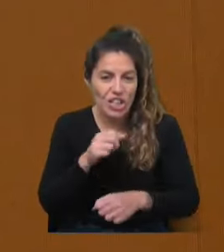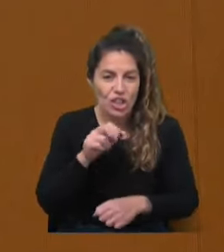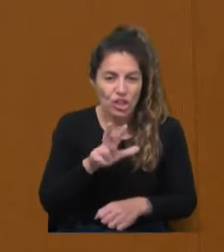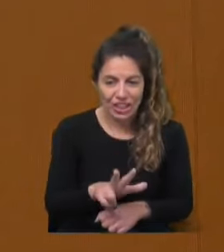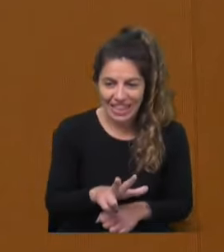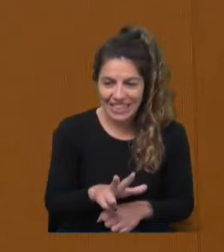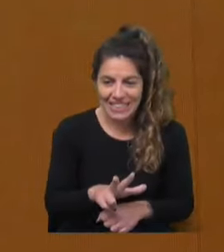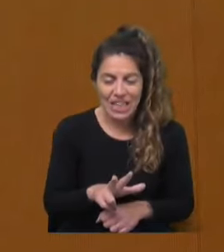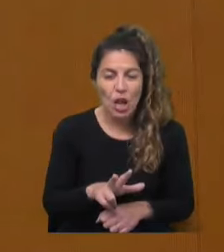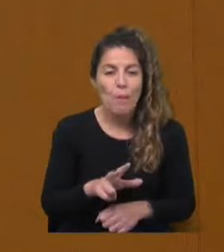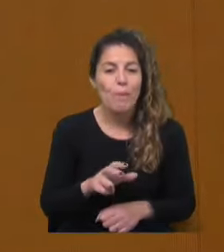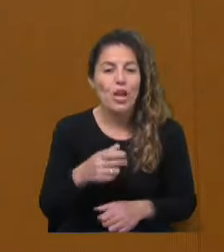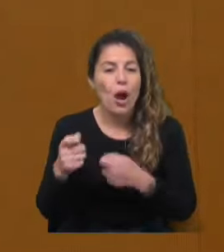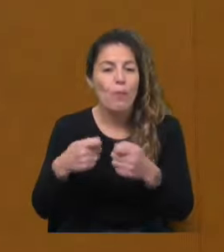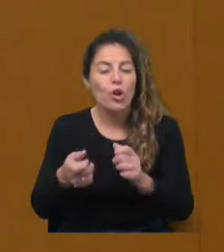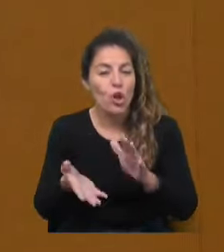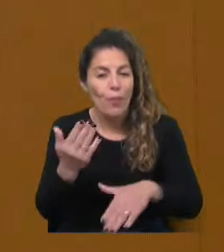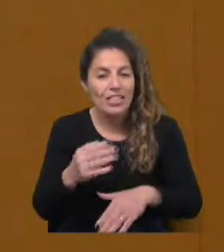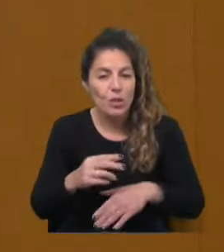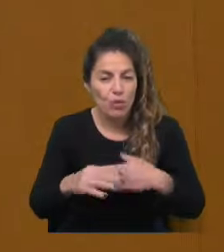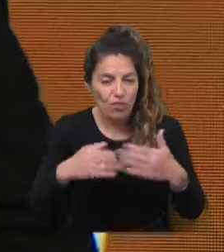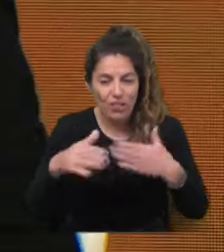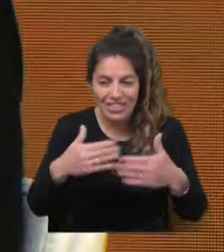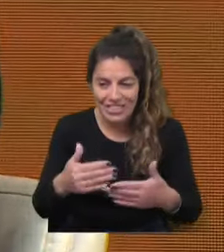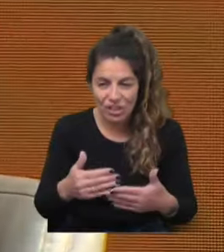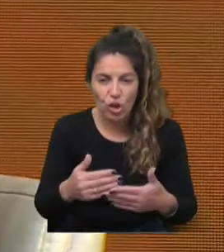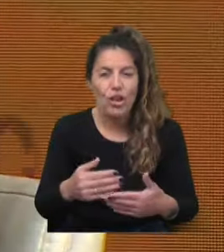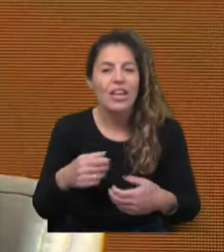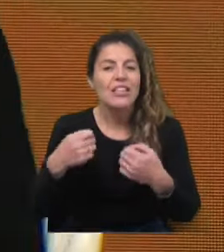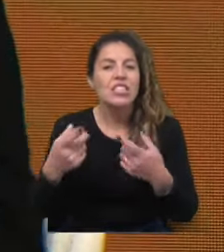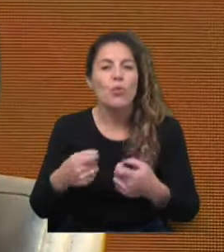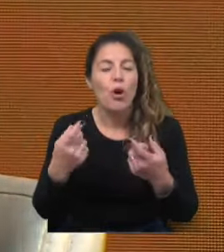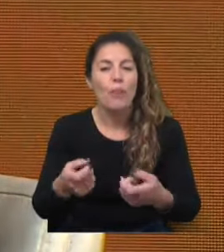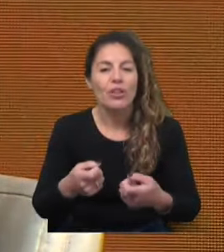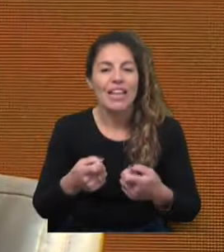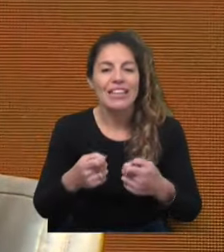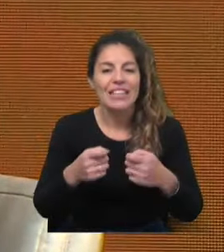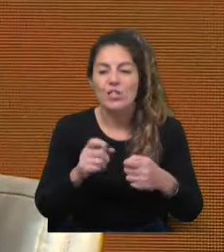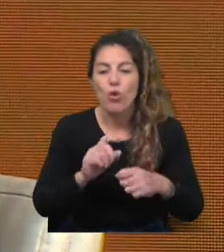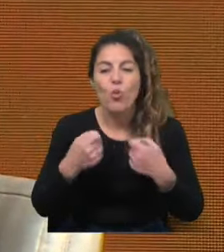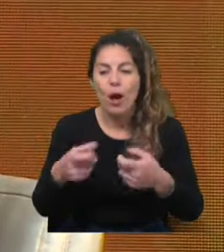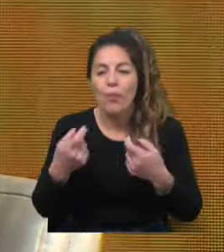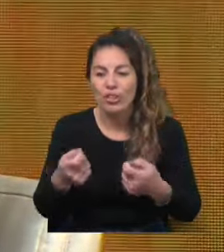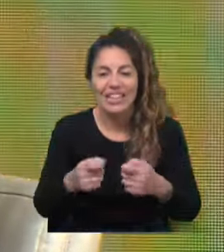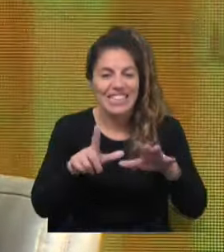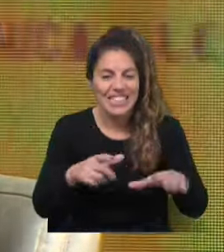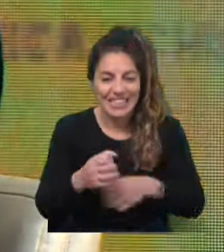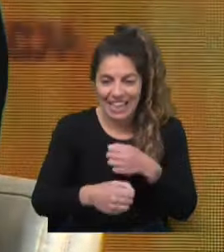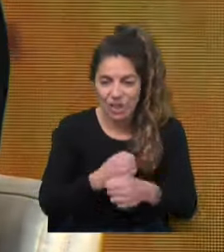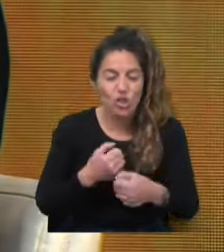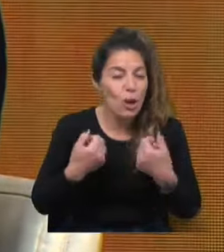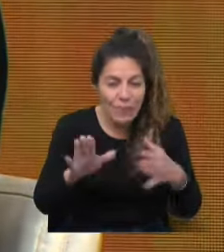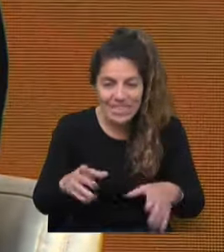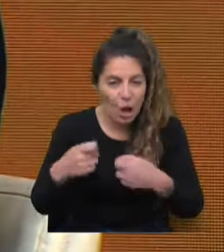fui escalando, subiendo escalafones. ¿Eso es así? No, si vos no aportaste 7 años, empezás con la carrera, con la 1. No, no, empecé